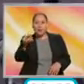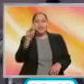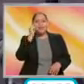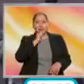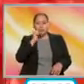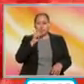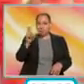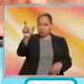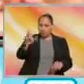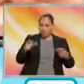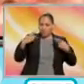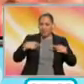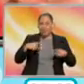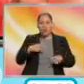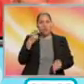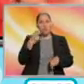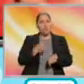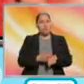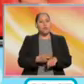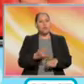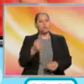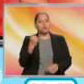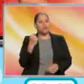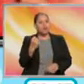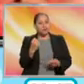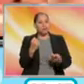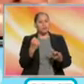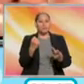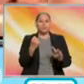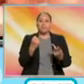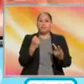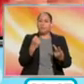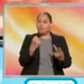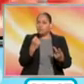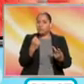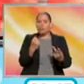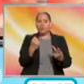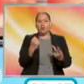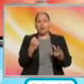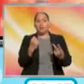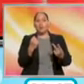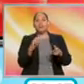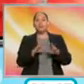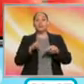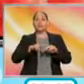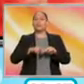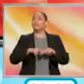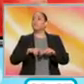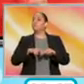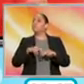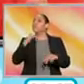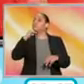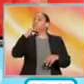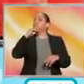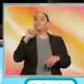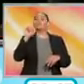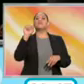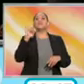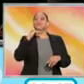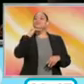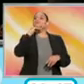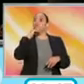vimos una persona que fue muy dura, muy firme, muy hasta en su manera de sentarse siempre muy recta,